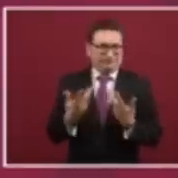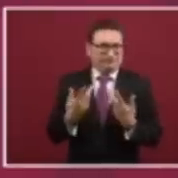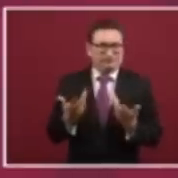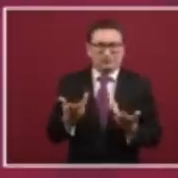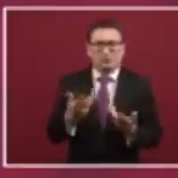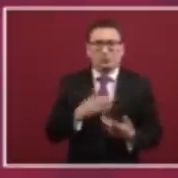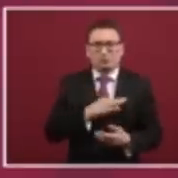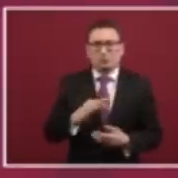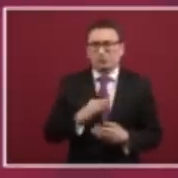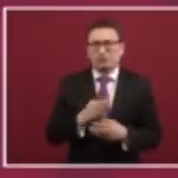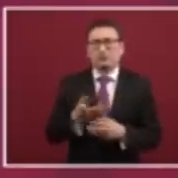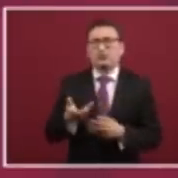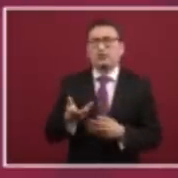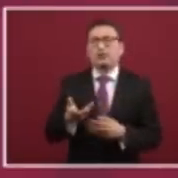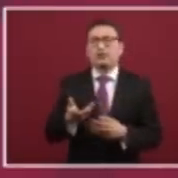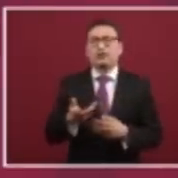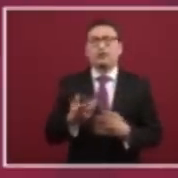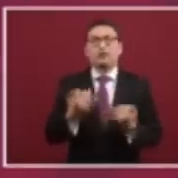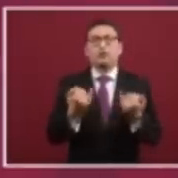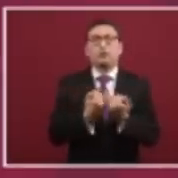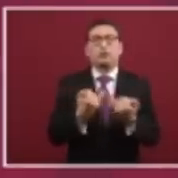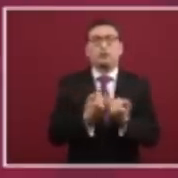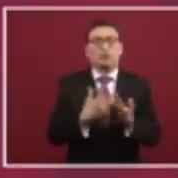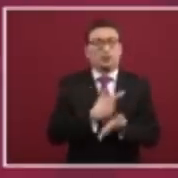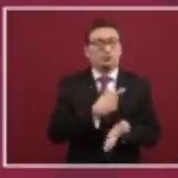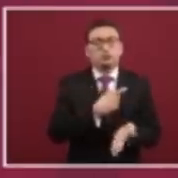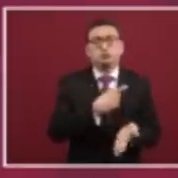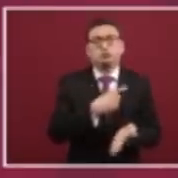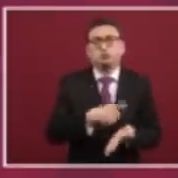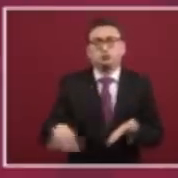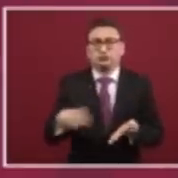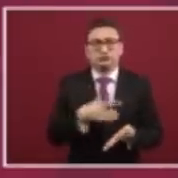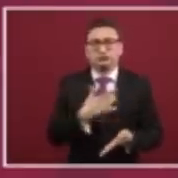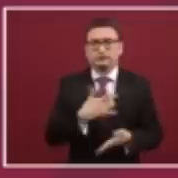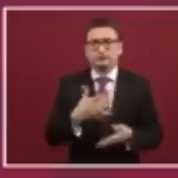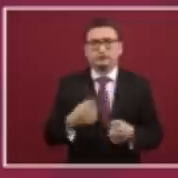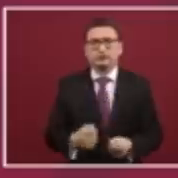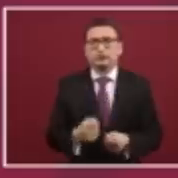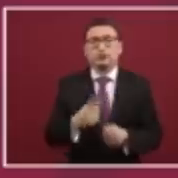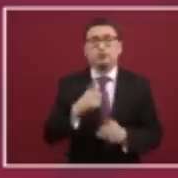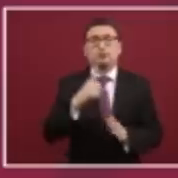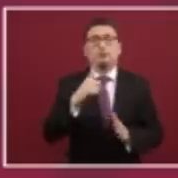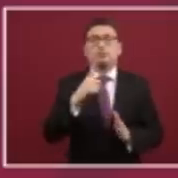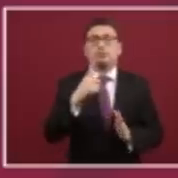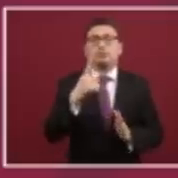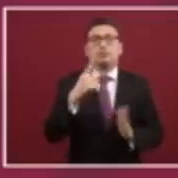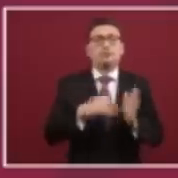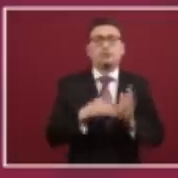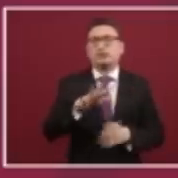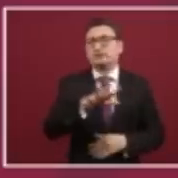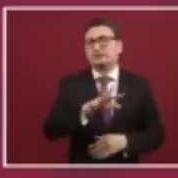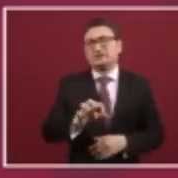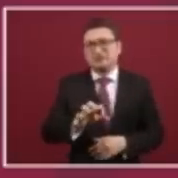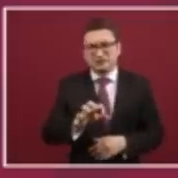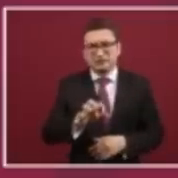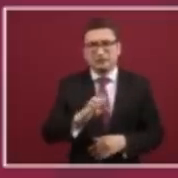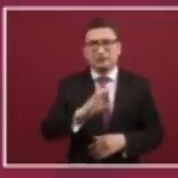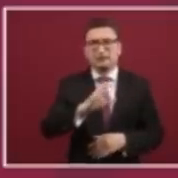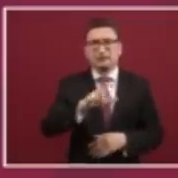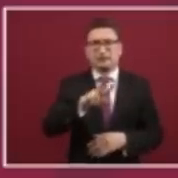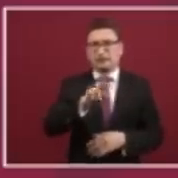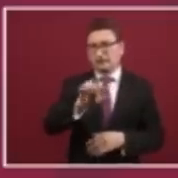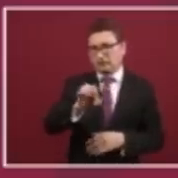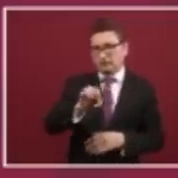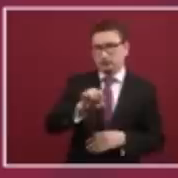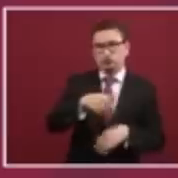incluso una compra consolidada de 1.500 claves.